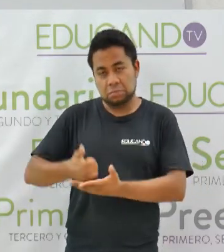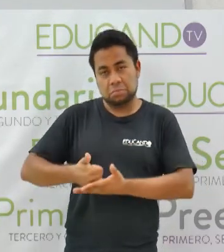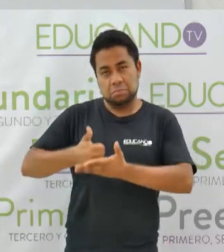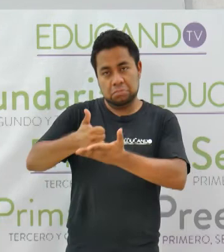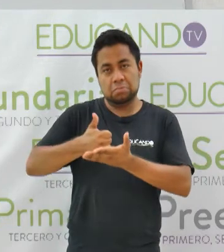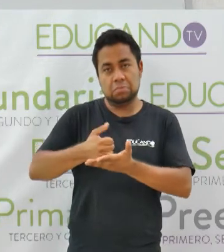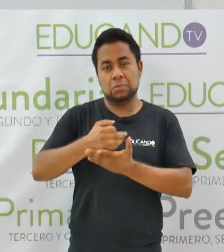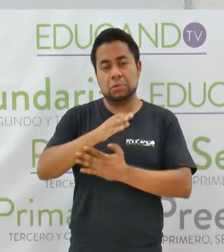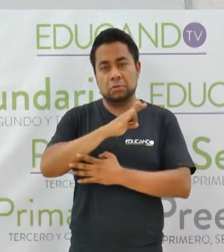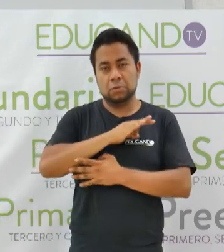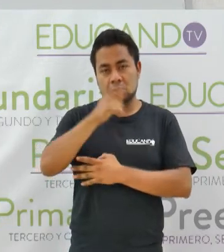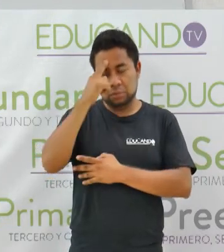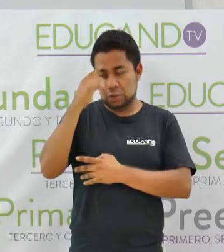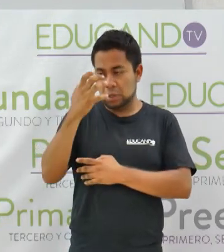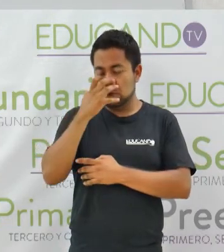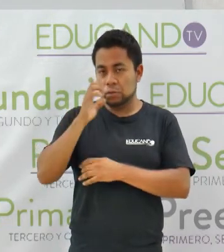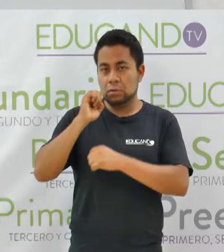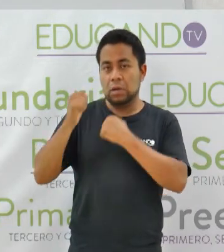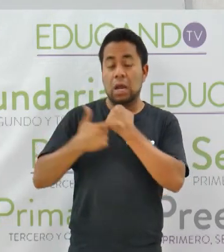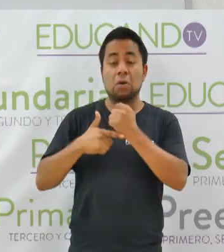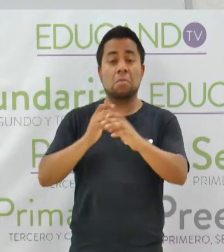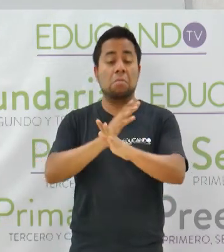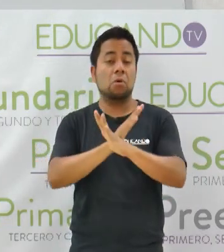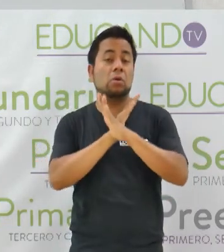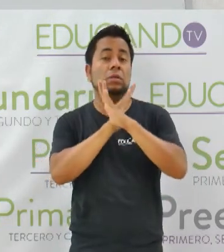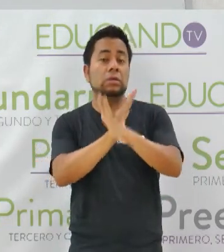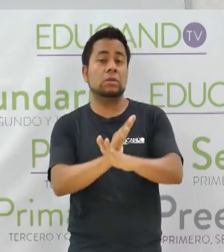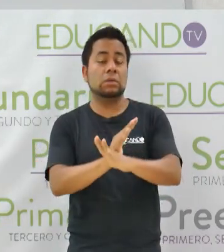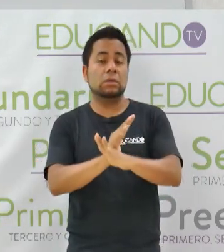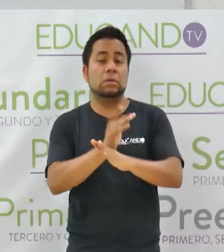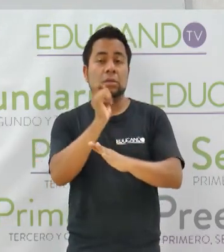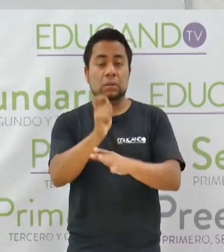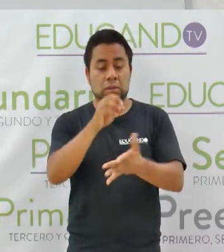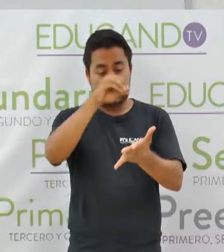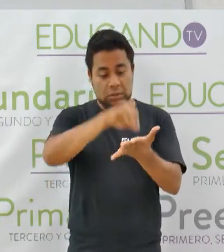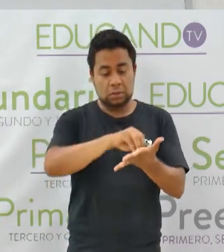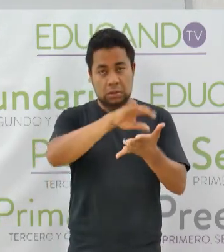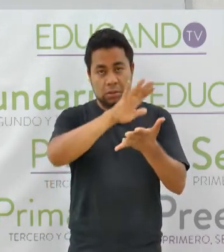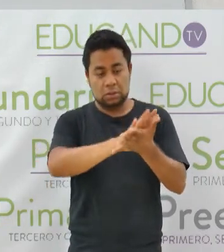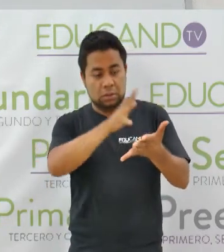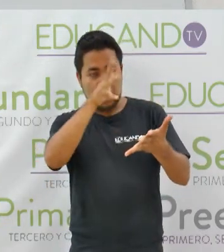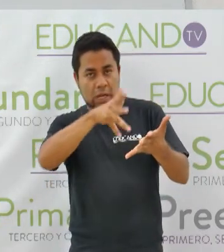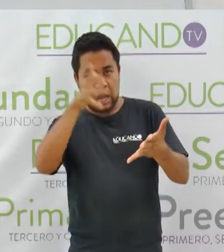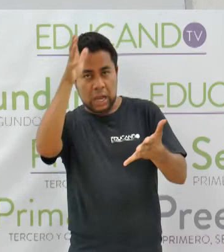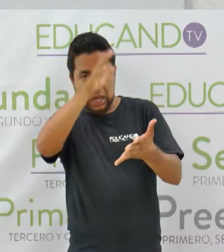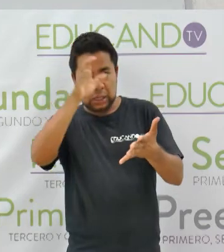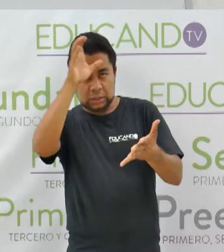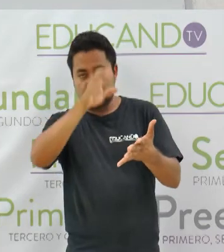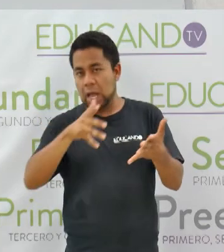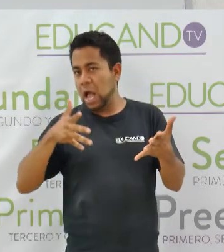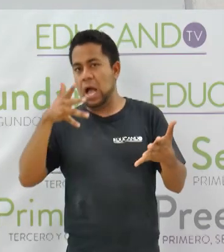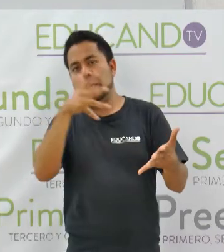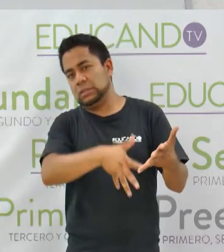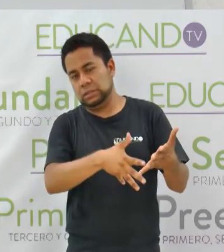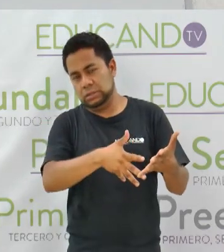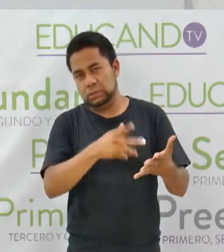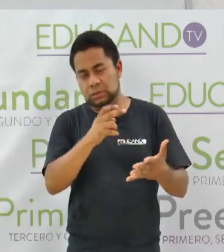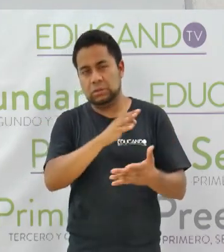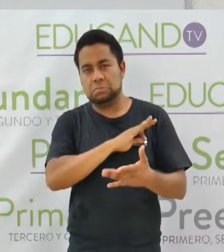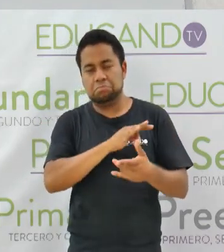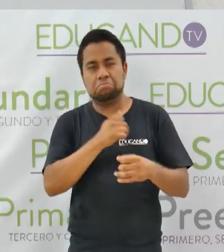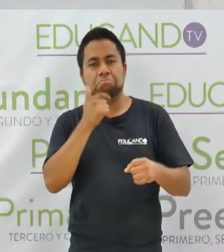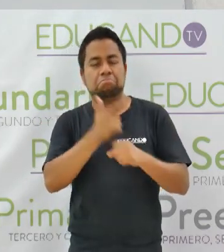va a permitir tener al oso alguna protección, que son datos científicos, y eso